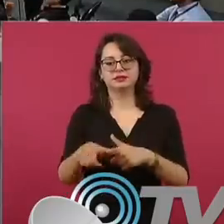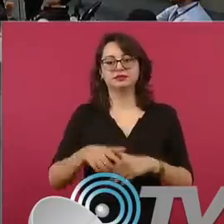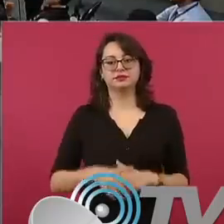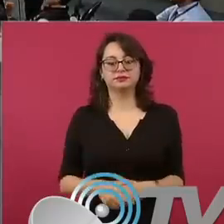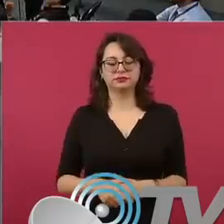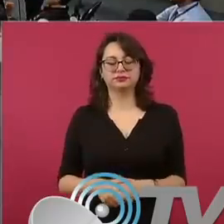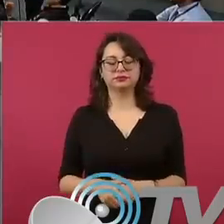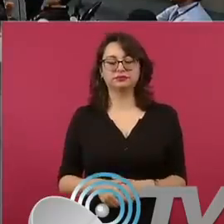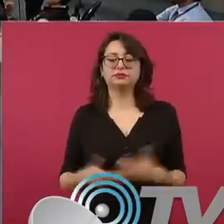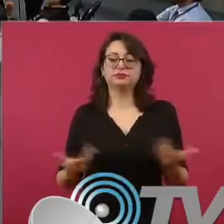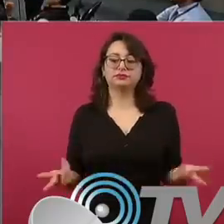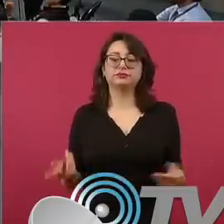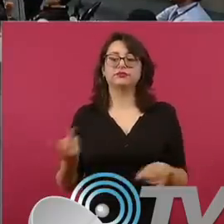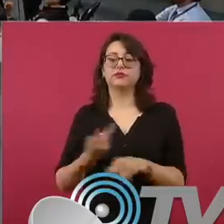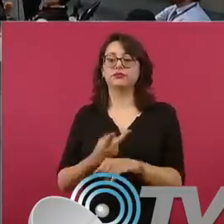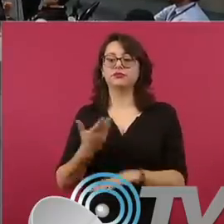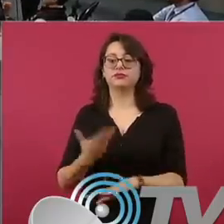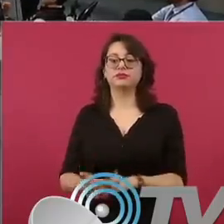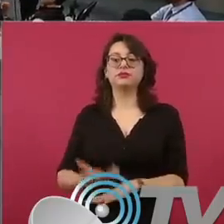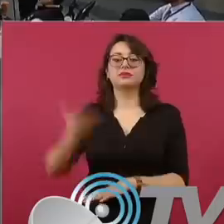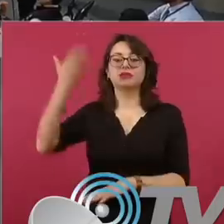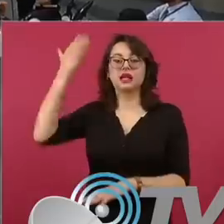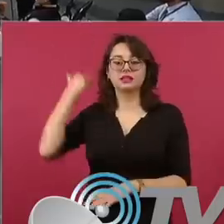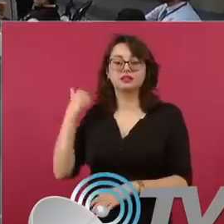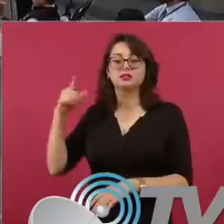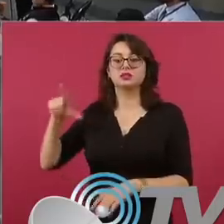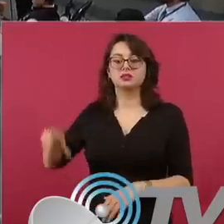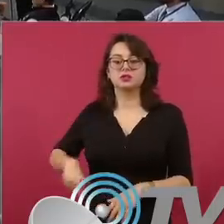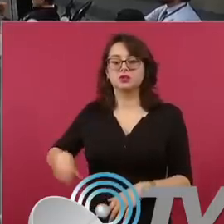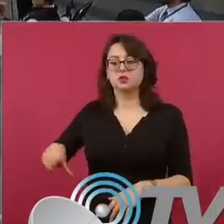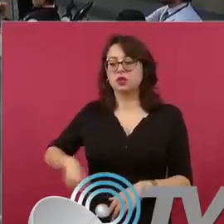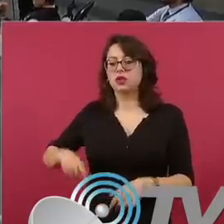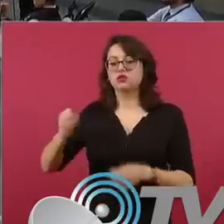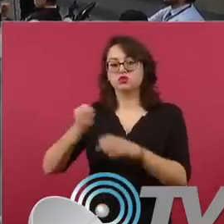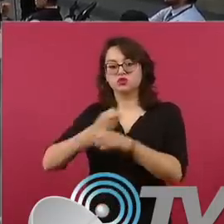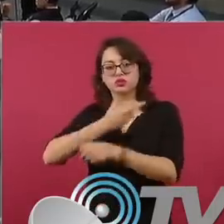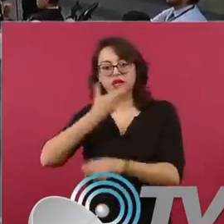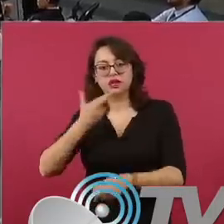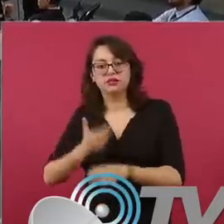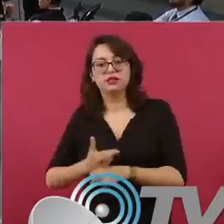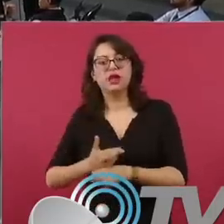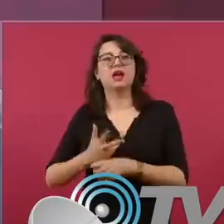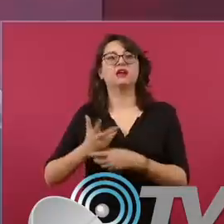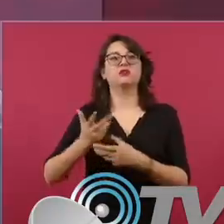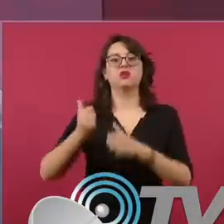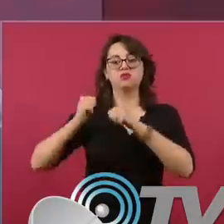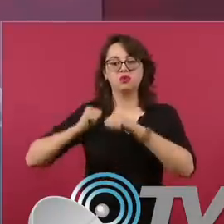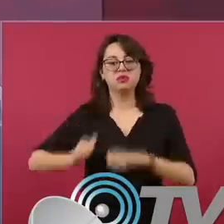públicos se habían convertido, en el mejor de los casos, en funcionarios públicos.